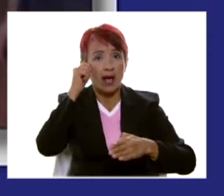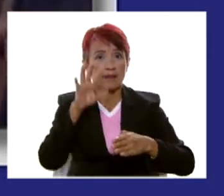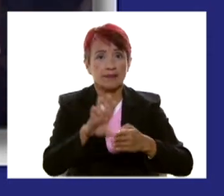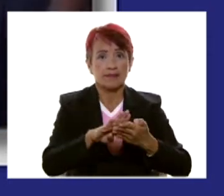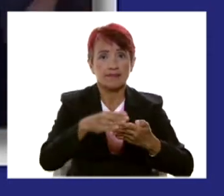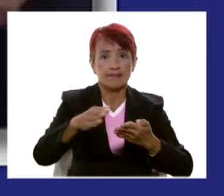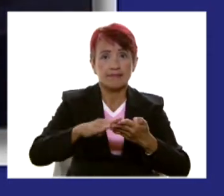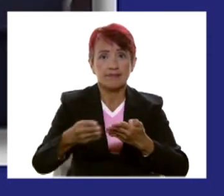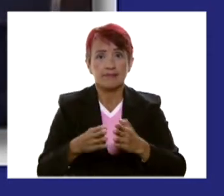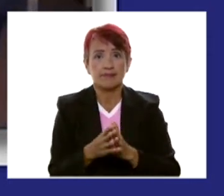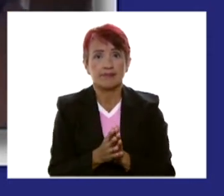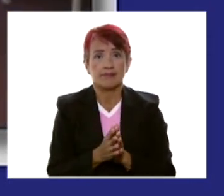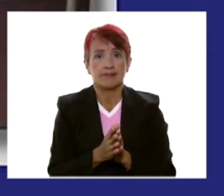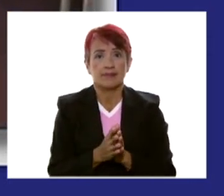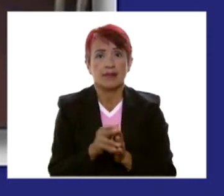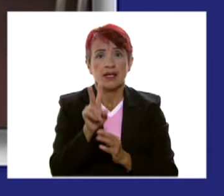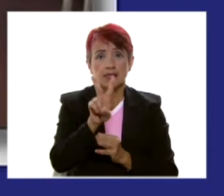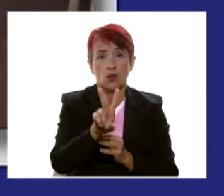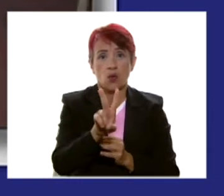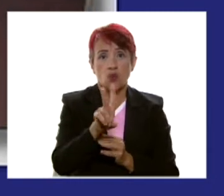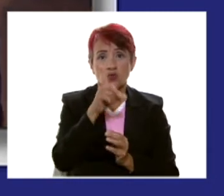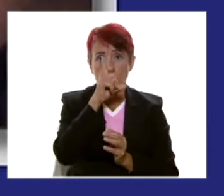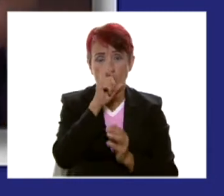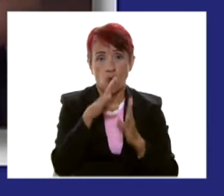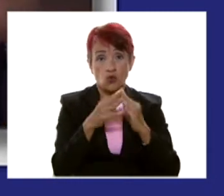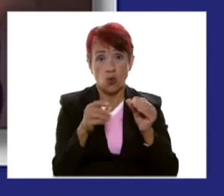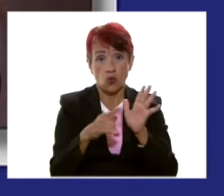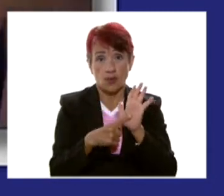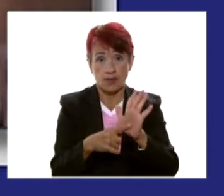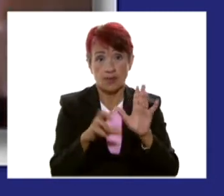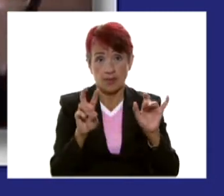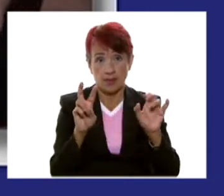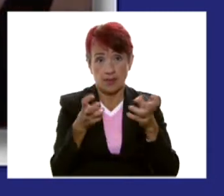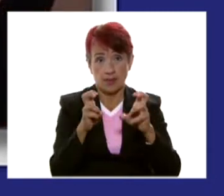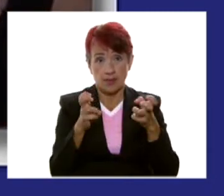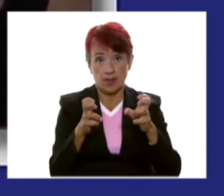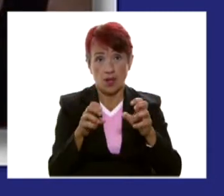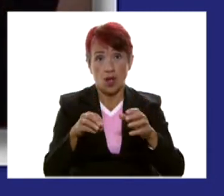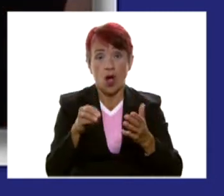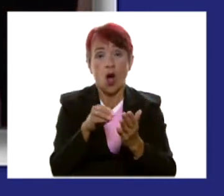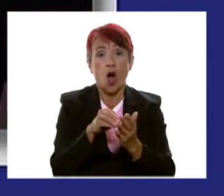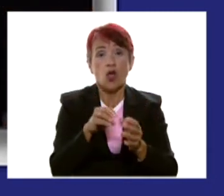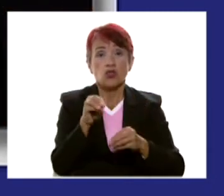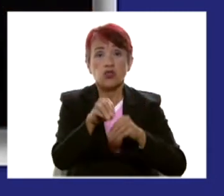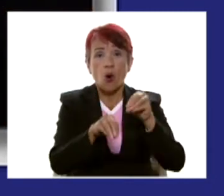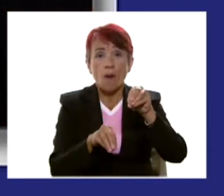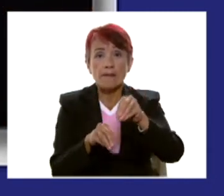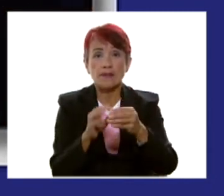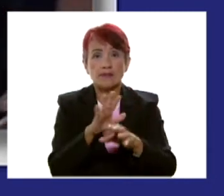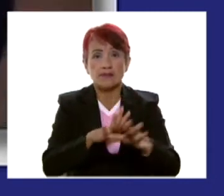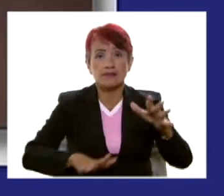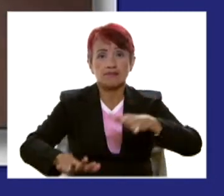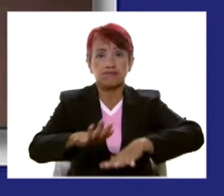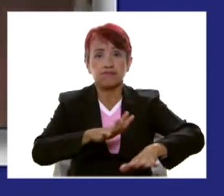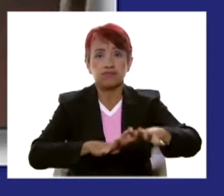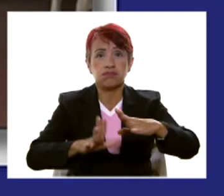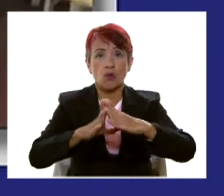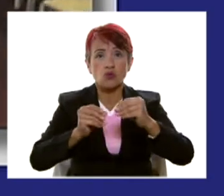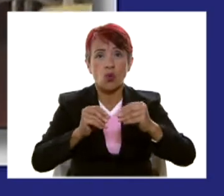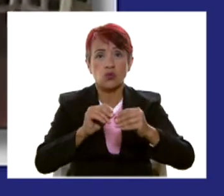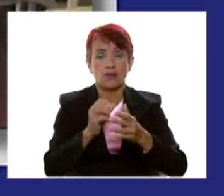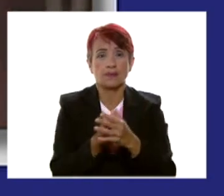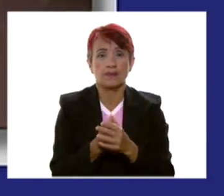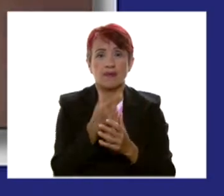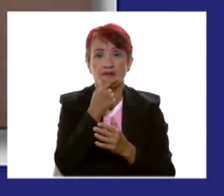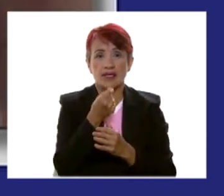Hola, soy Alondra Aragón, de segundo año A, y vengo a presentar un juego Ecomismo. Es una manera divertida de trabajar ecuaciones en él.